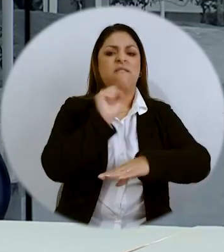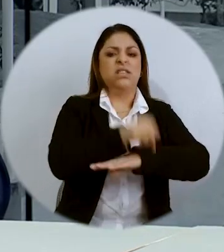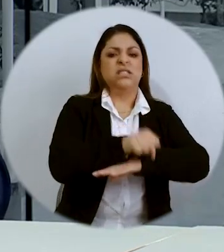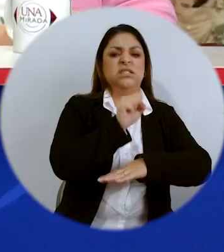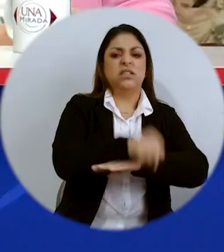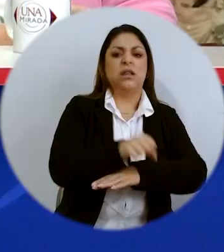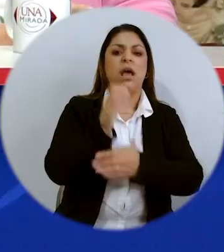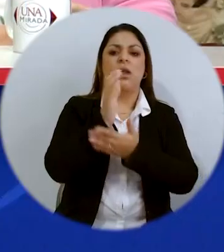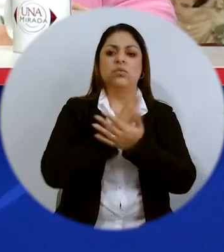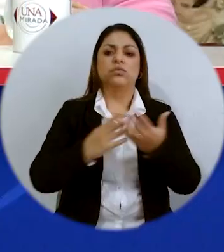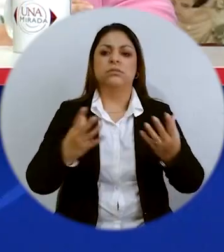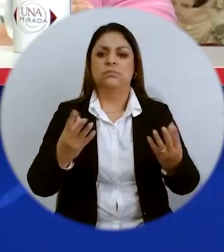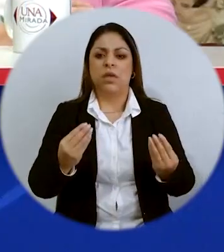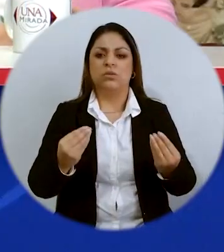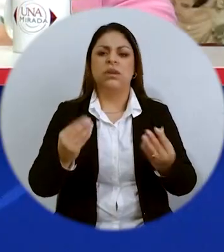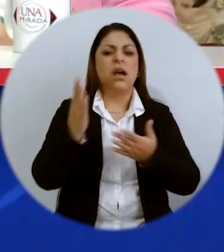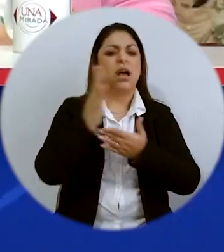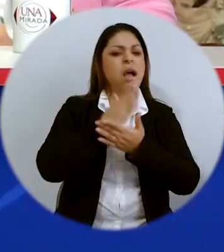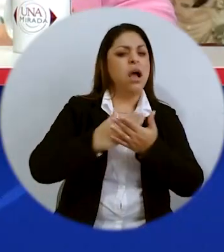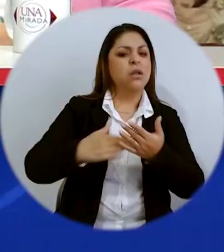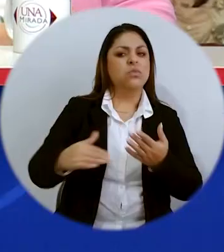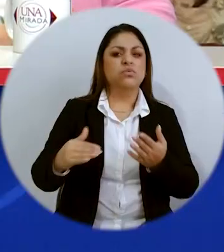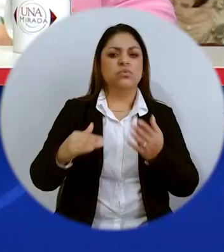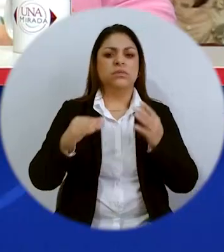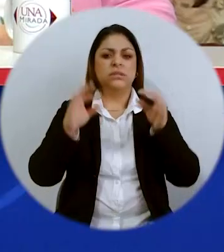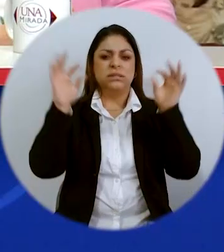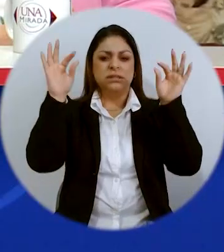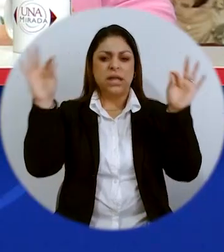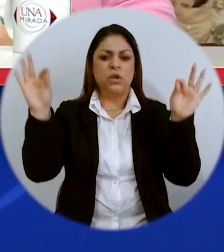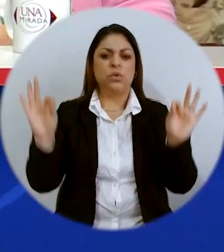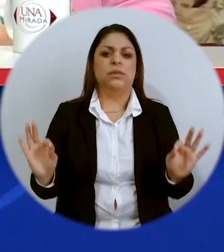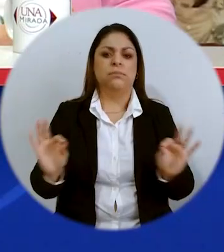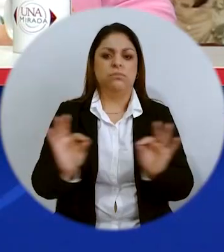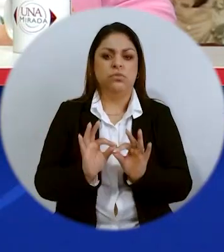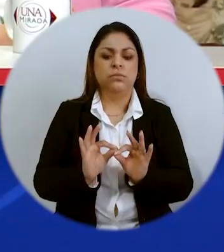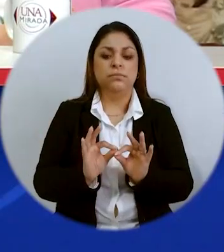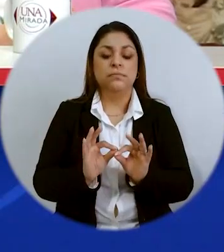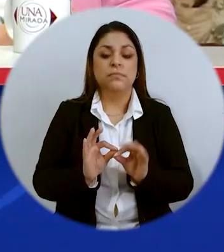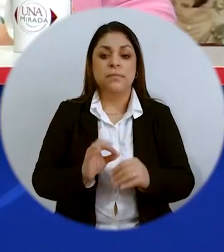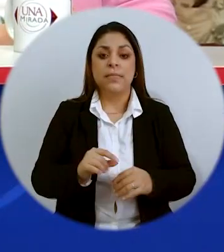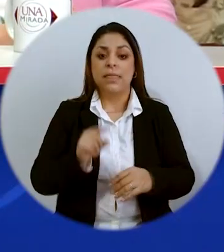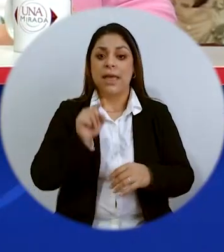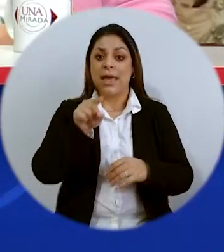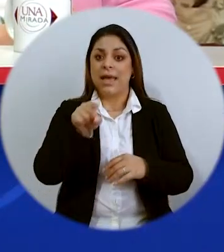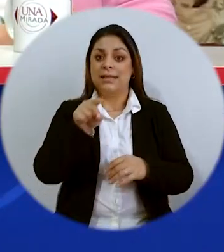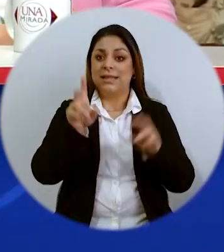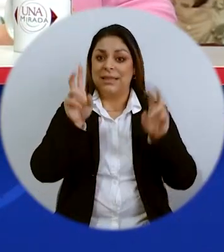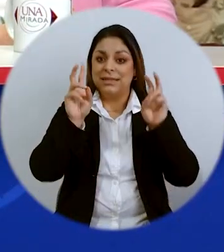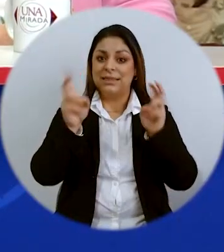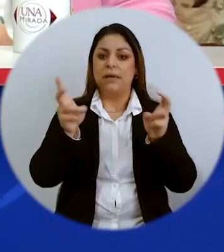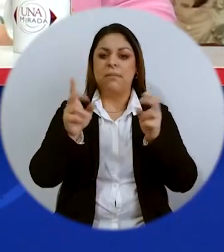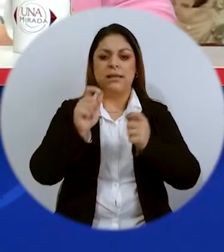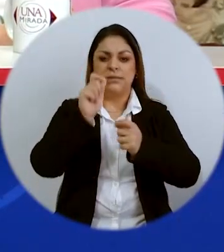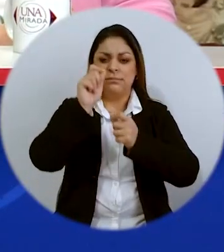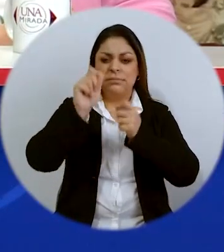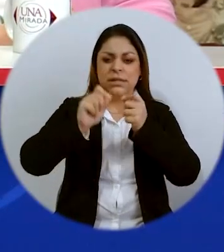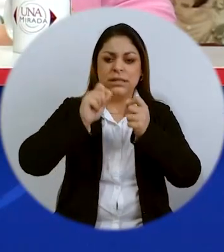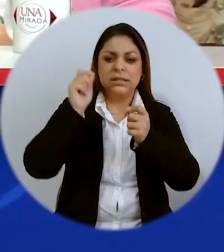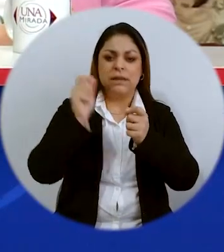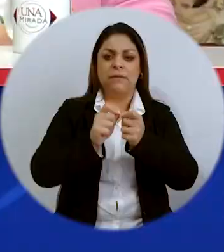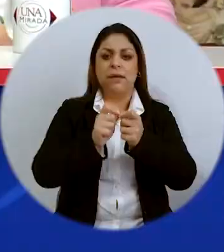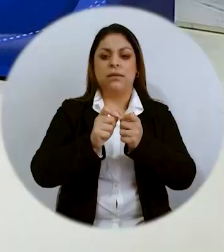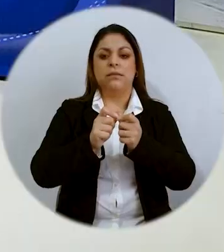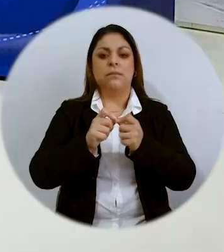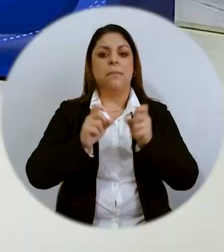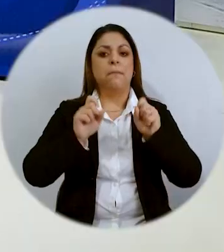ciertos miedos, ciertos estereotipos. Y en este tema, muy particularmente,